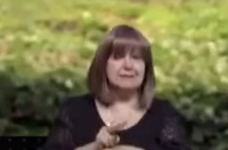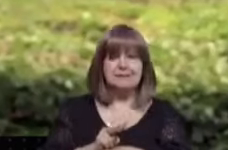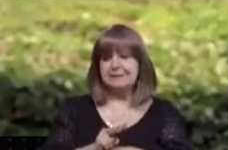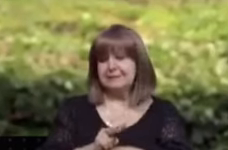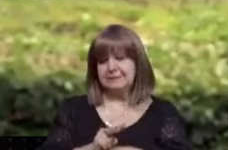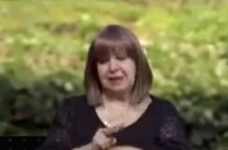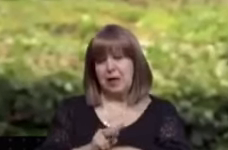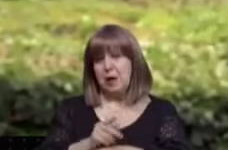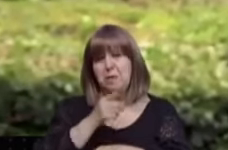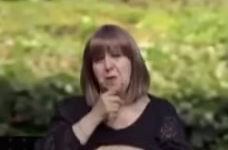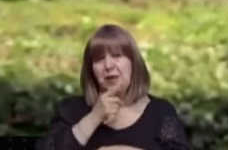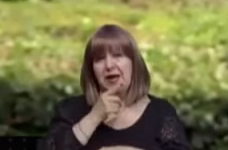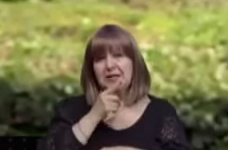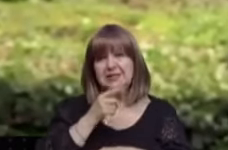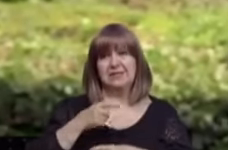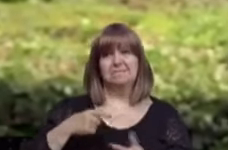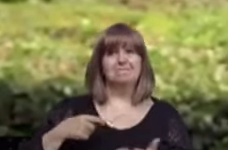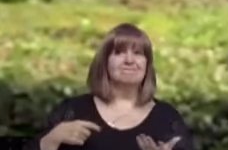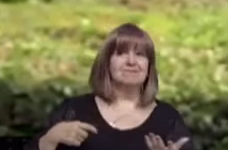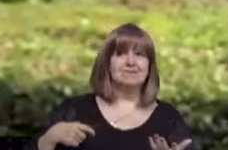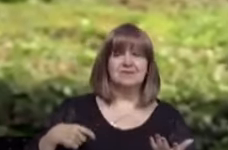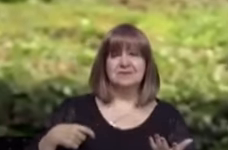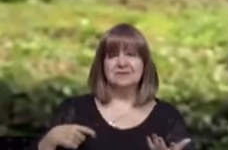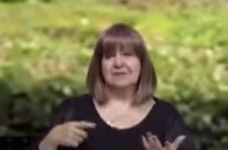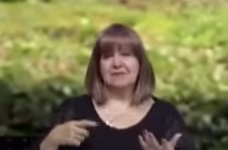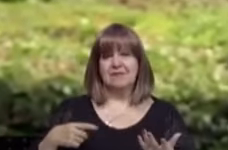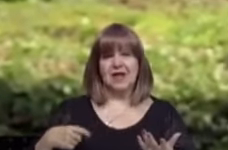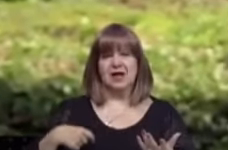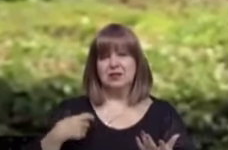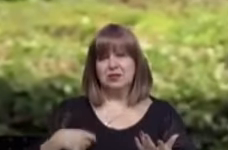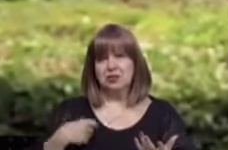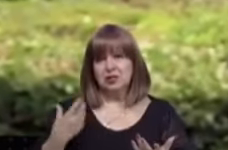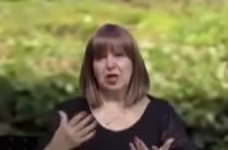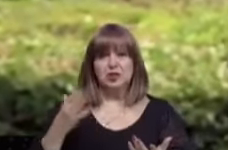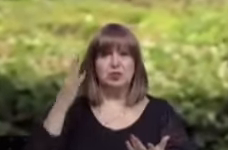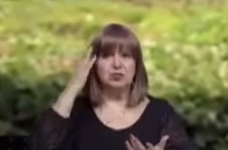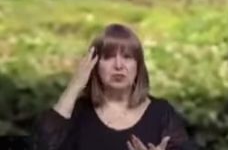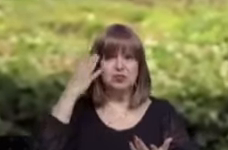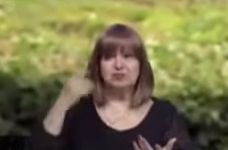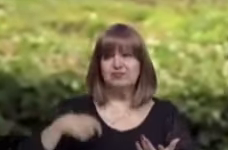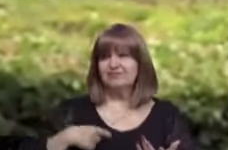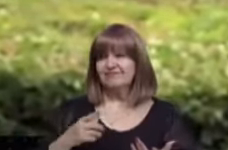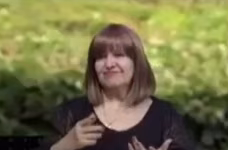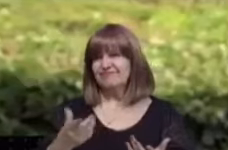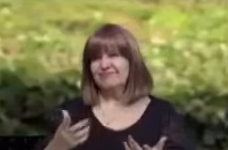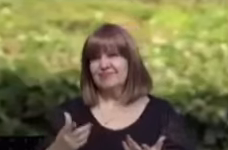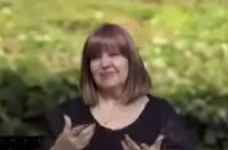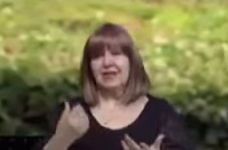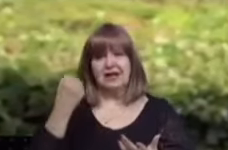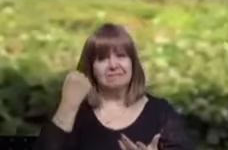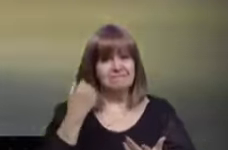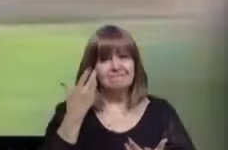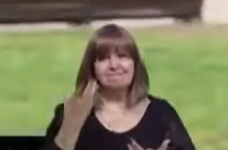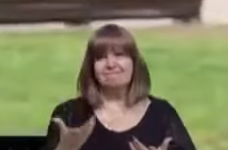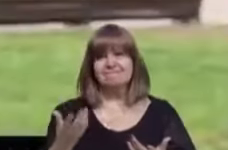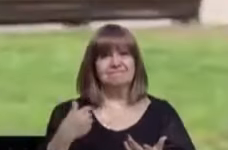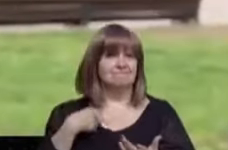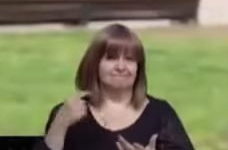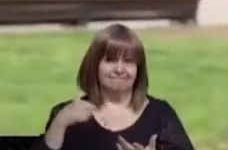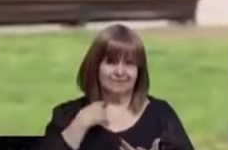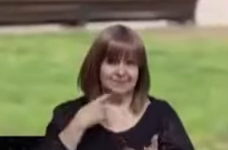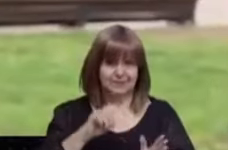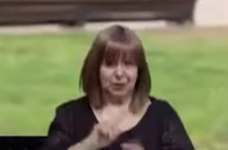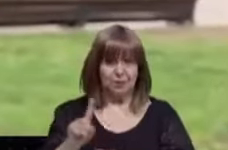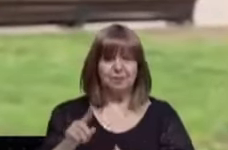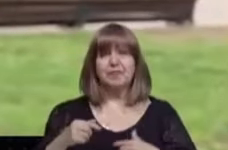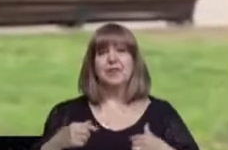que, bueno, las condiciones sociales tienen que estar prestadas, las condiciones también culturales tienen que estar prestadas económicamente y demás. Tengo muchas cosas